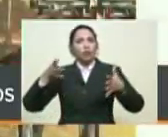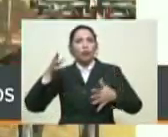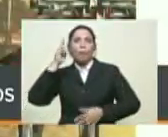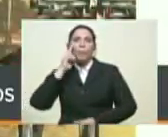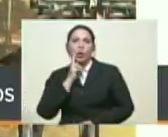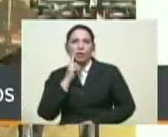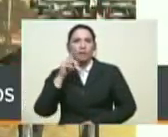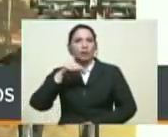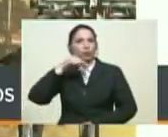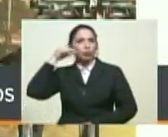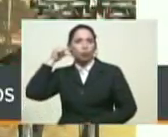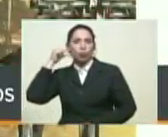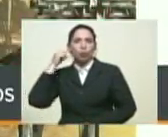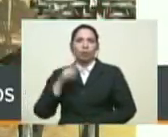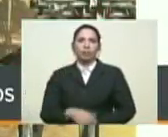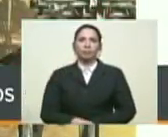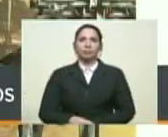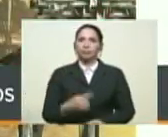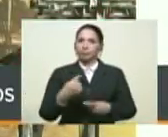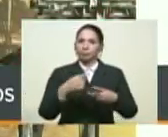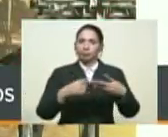Sucre, de Urdaneta.